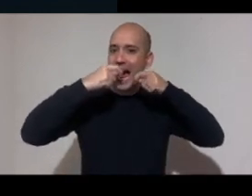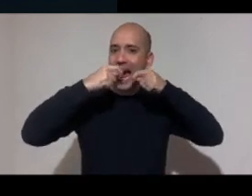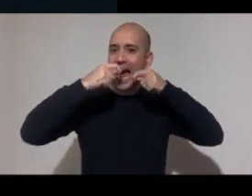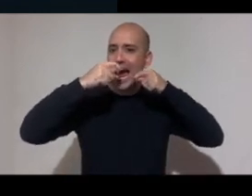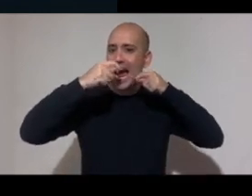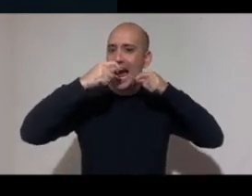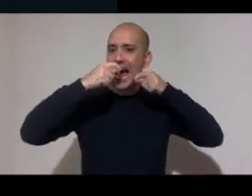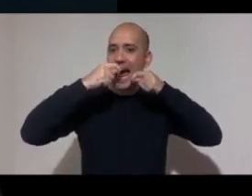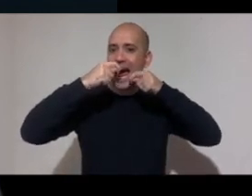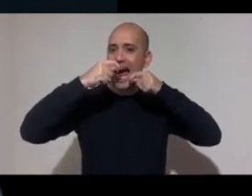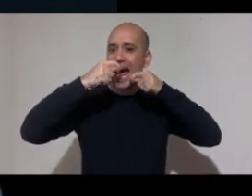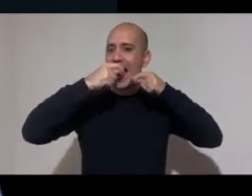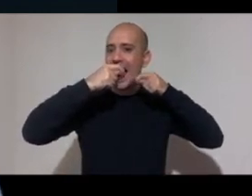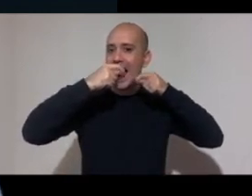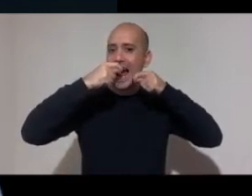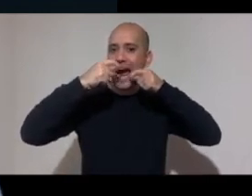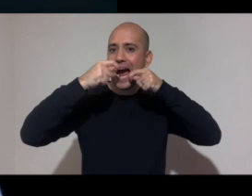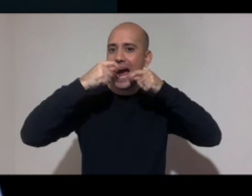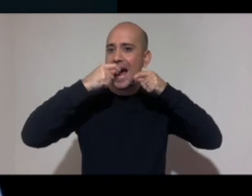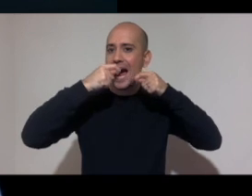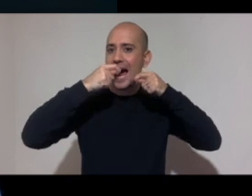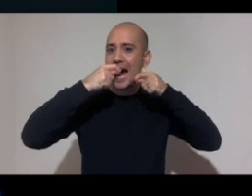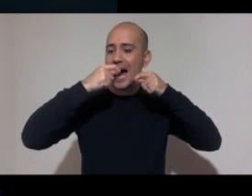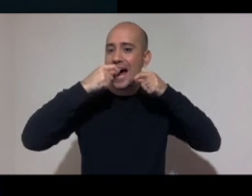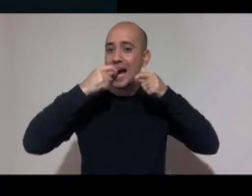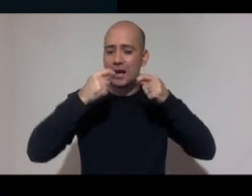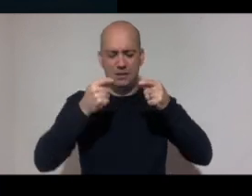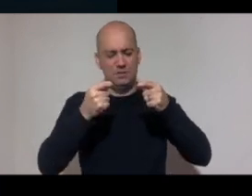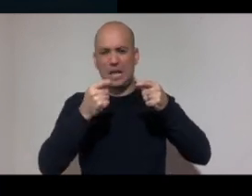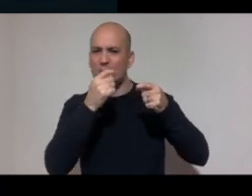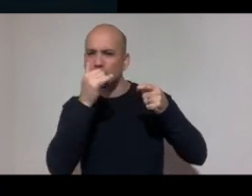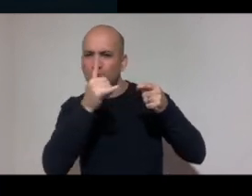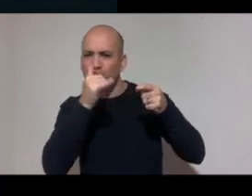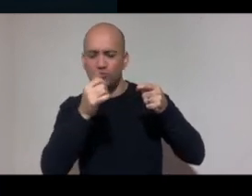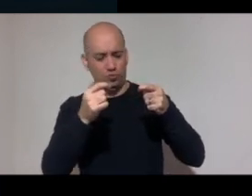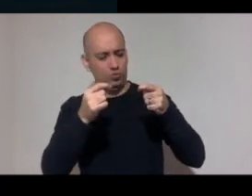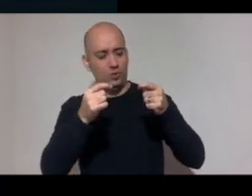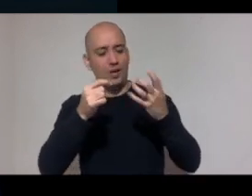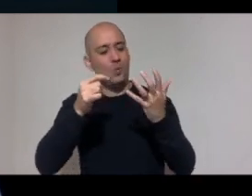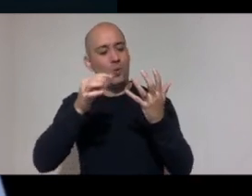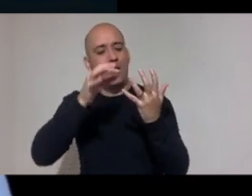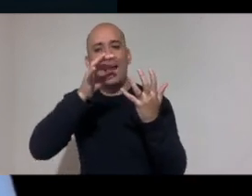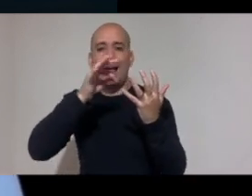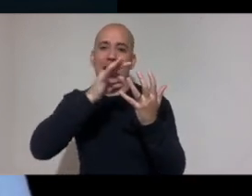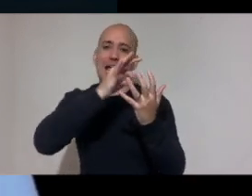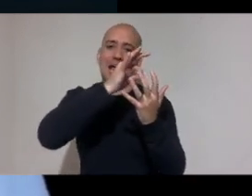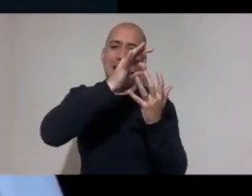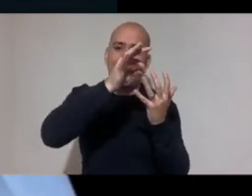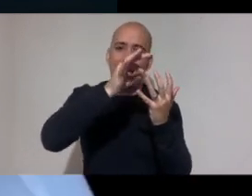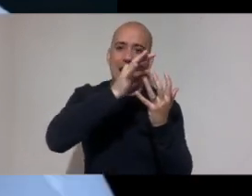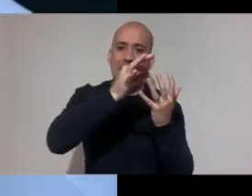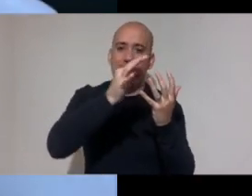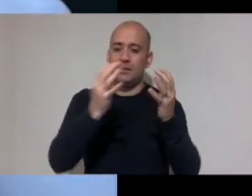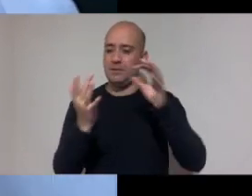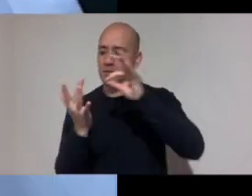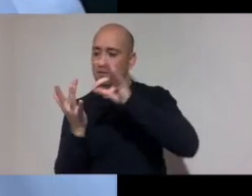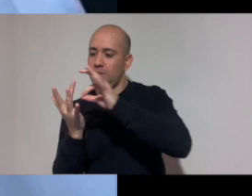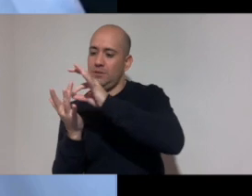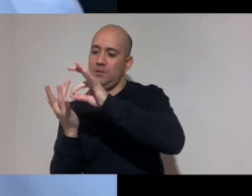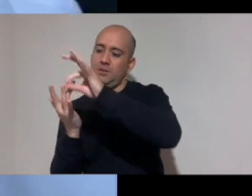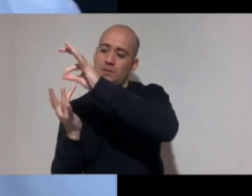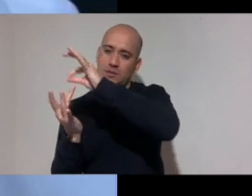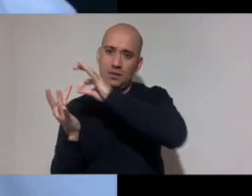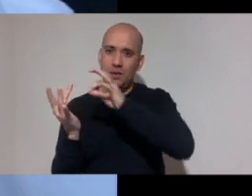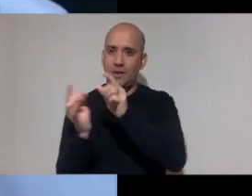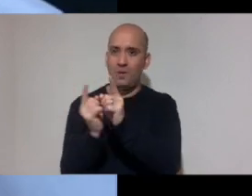y repetir los pasos anteriores. Recuerda retirar la seda y enrollar el trozo sucio en el dedo que tiene menos hilo